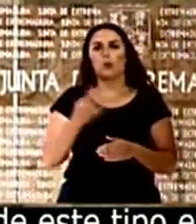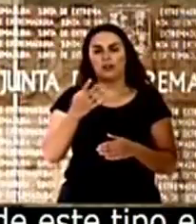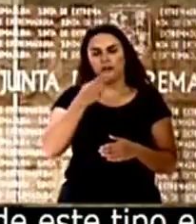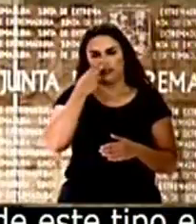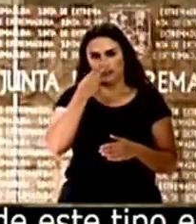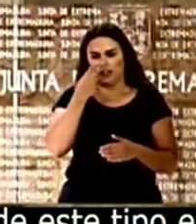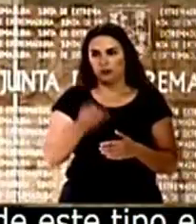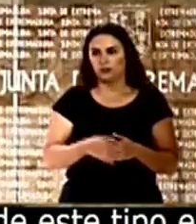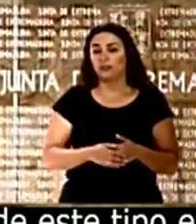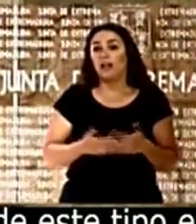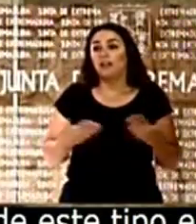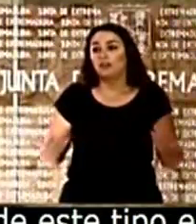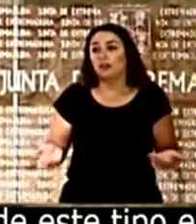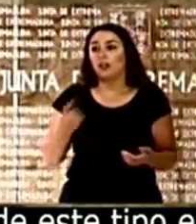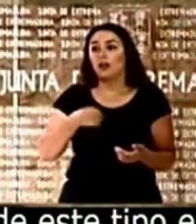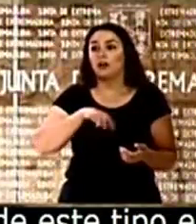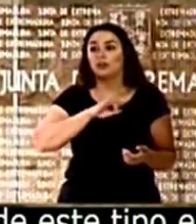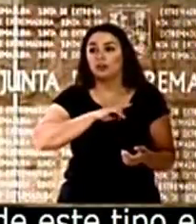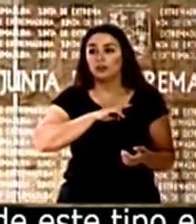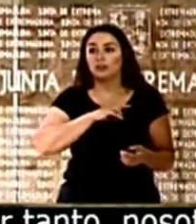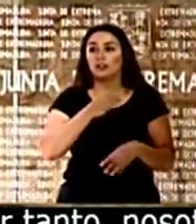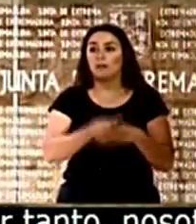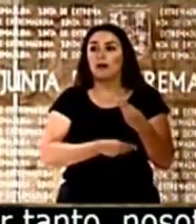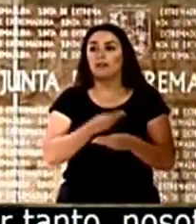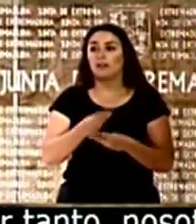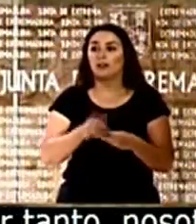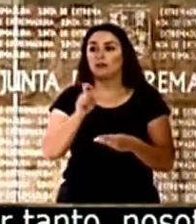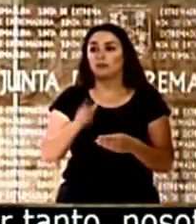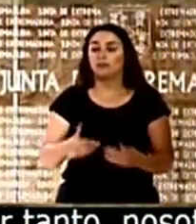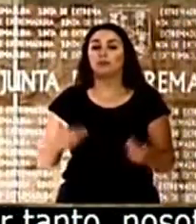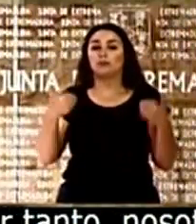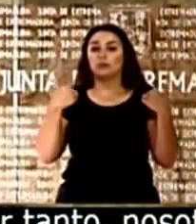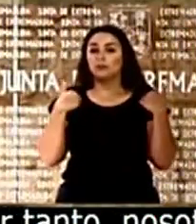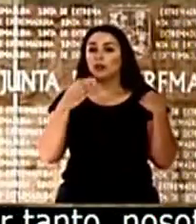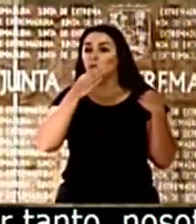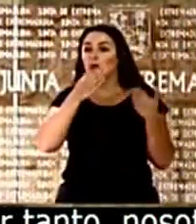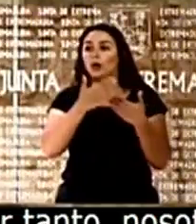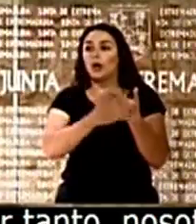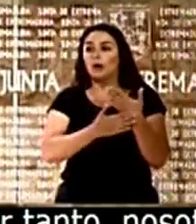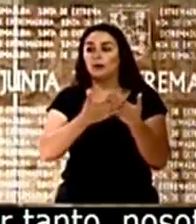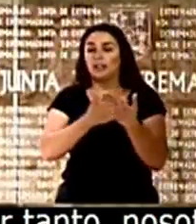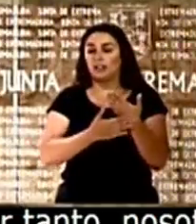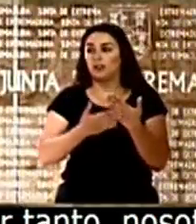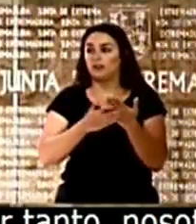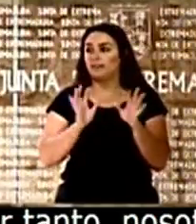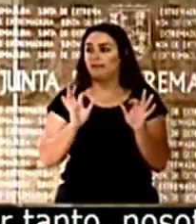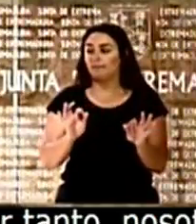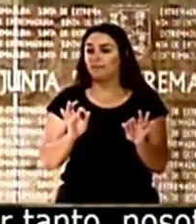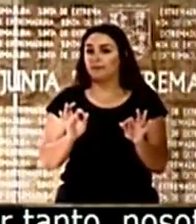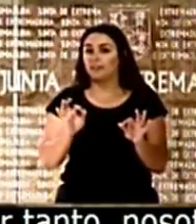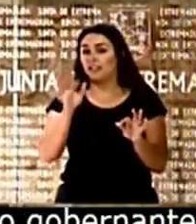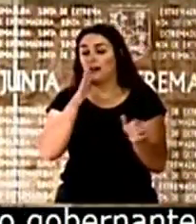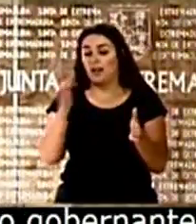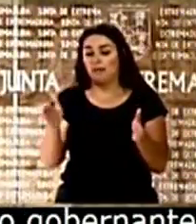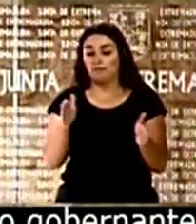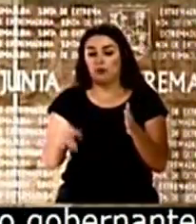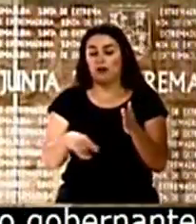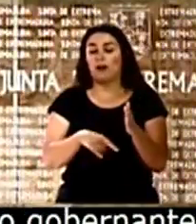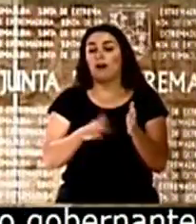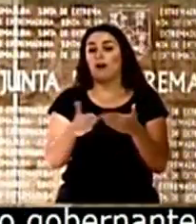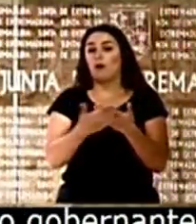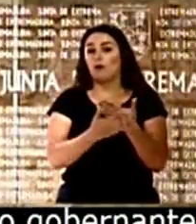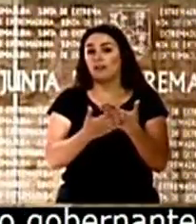Por tanto, nosotros estamos haciendo la parte que nos compete como gobernantes y, en este caso, el Legislativo, la Asamblea